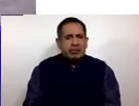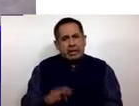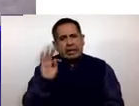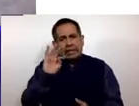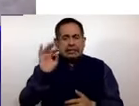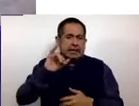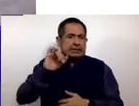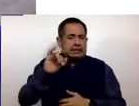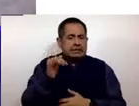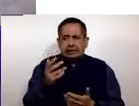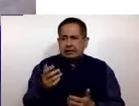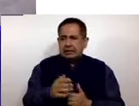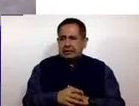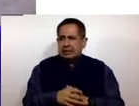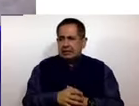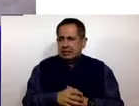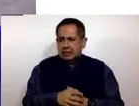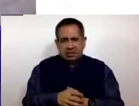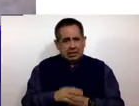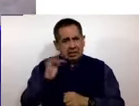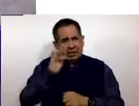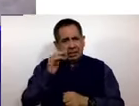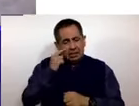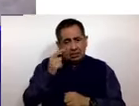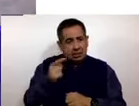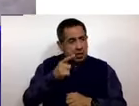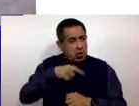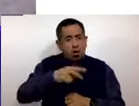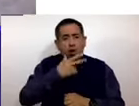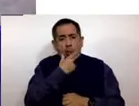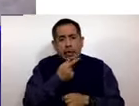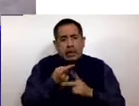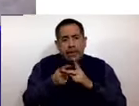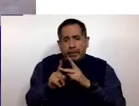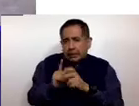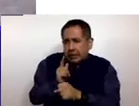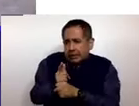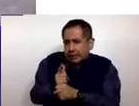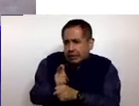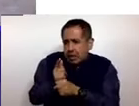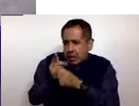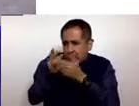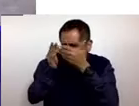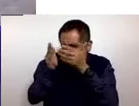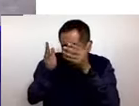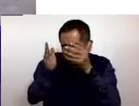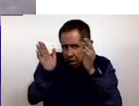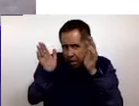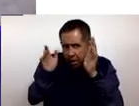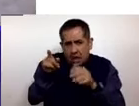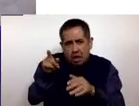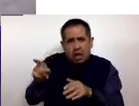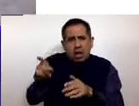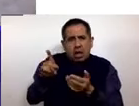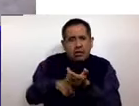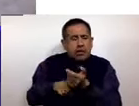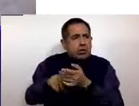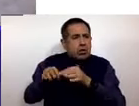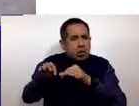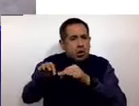menos, se podría hablar que ellos empiezan a visibilizar que el trabajo en casa es